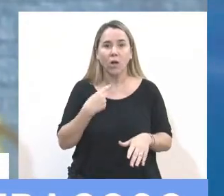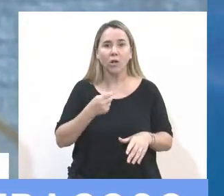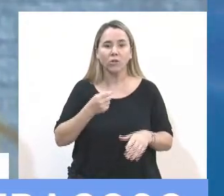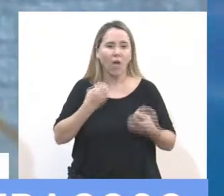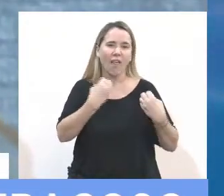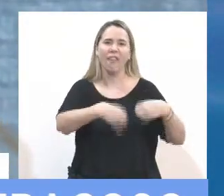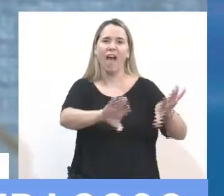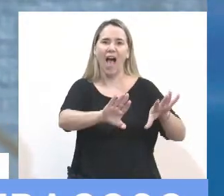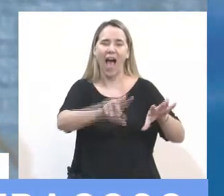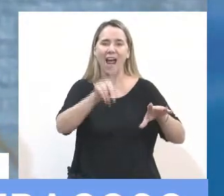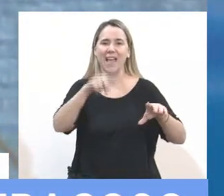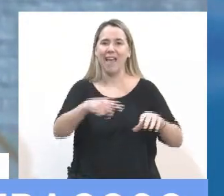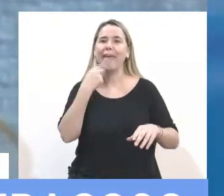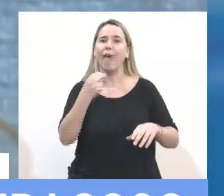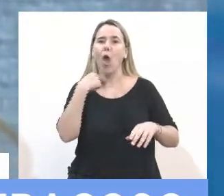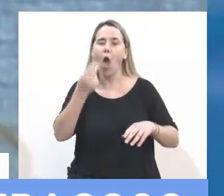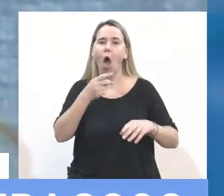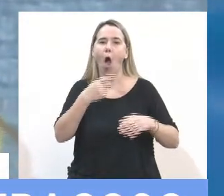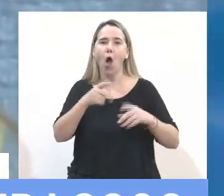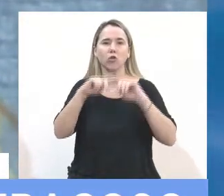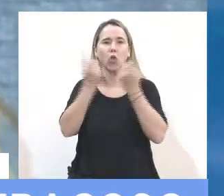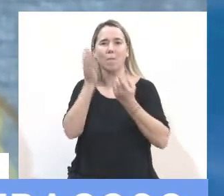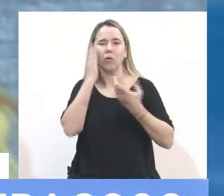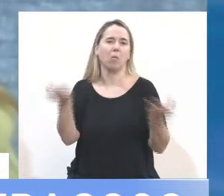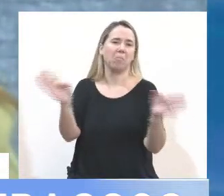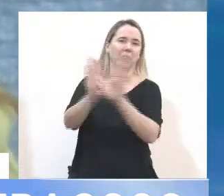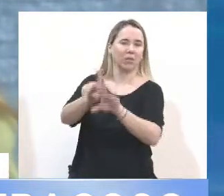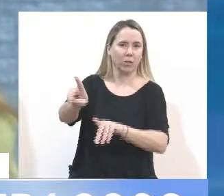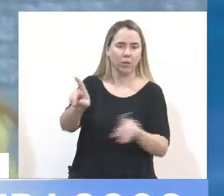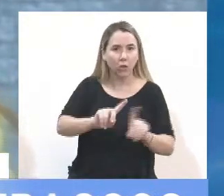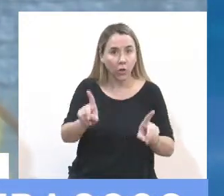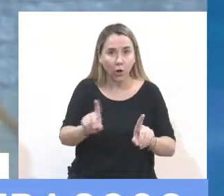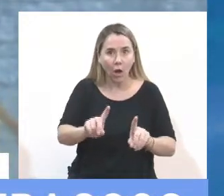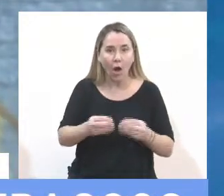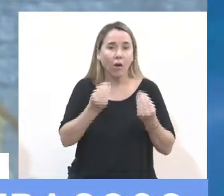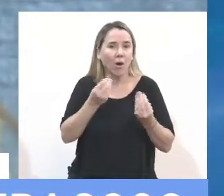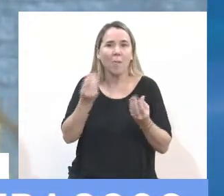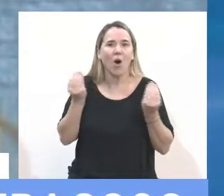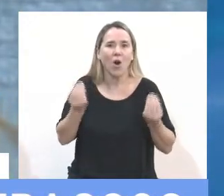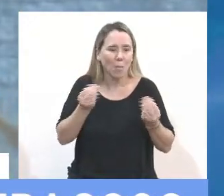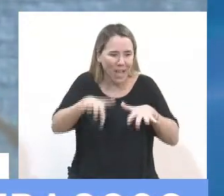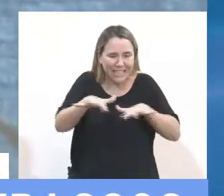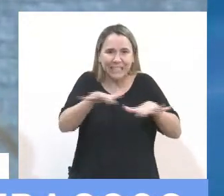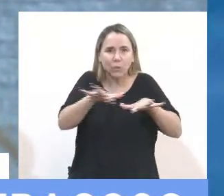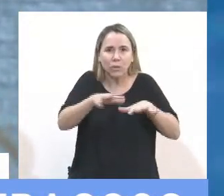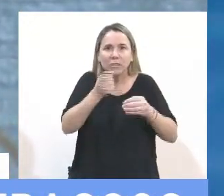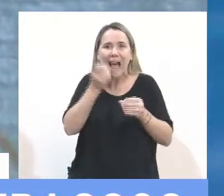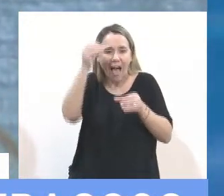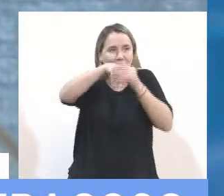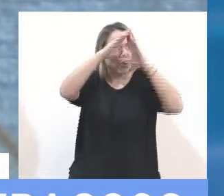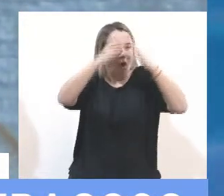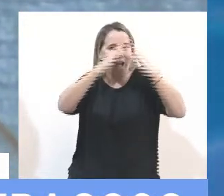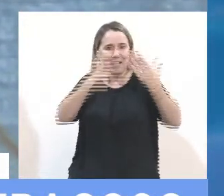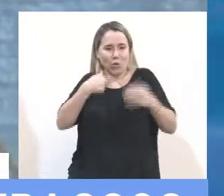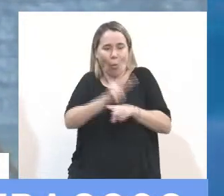se pierdan en sus dormitorios. Ustedes me preguntarán cómo puede suceder eso si están adentro del hogar,